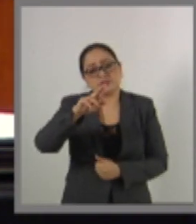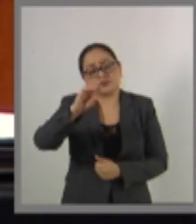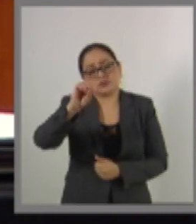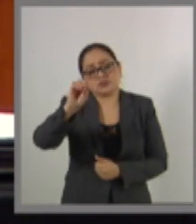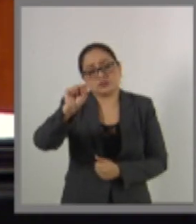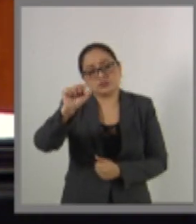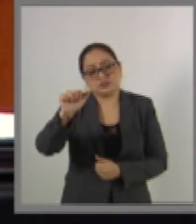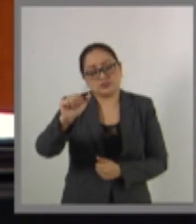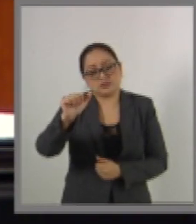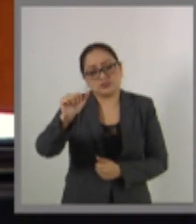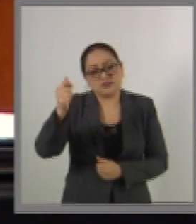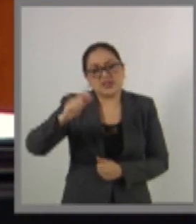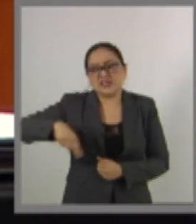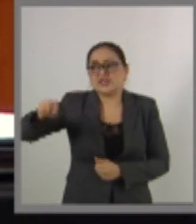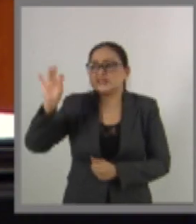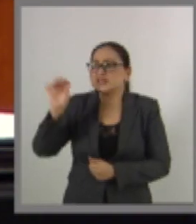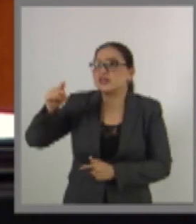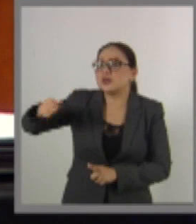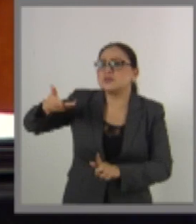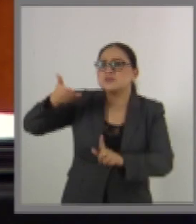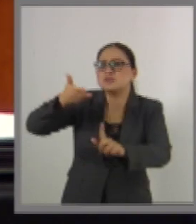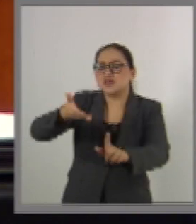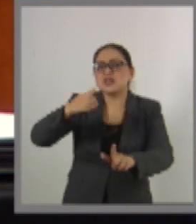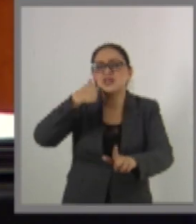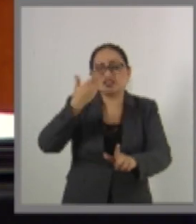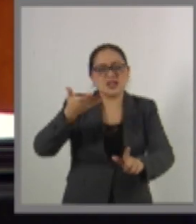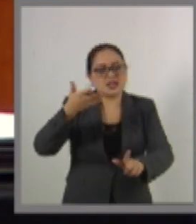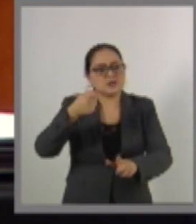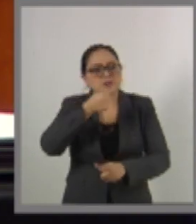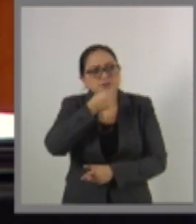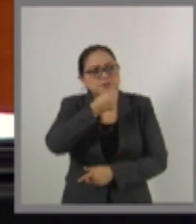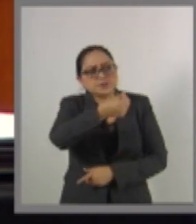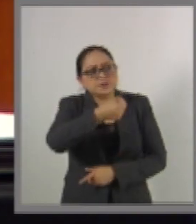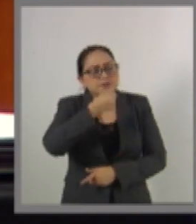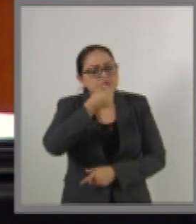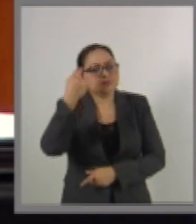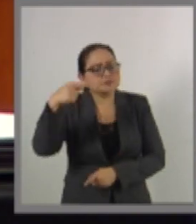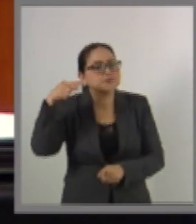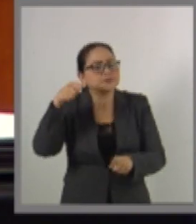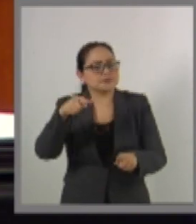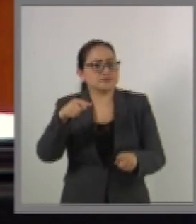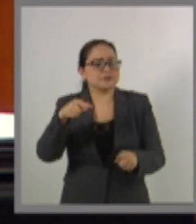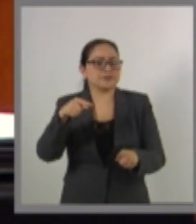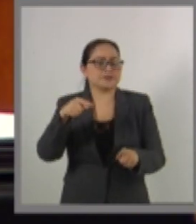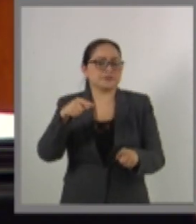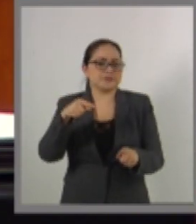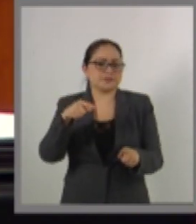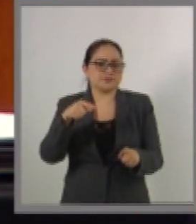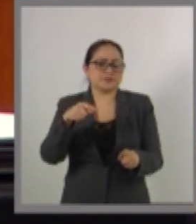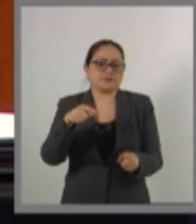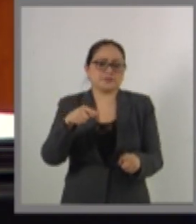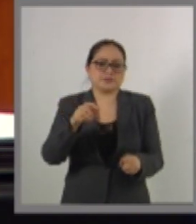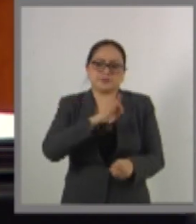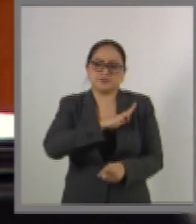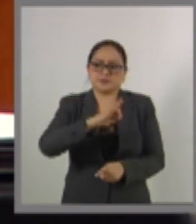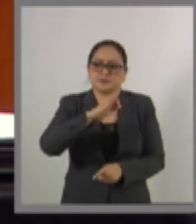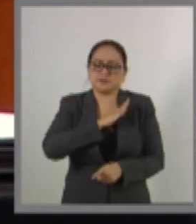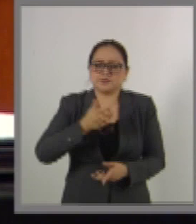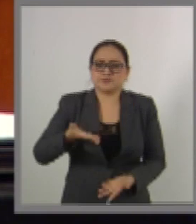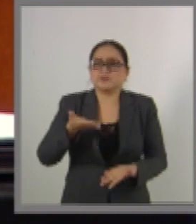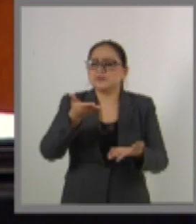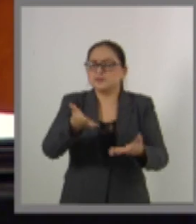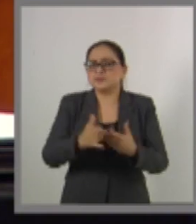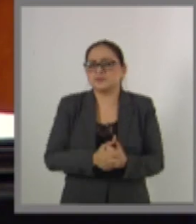el uso de la tribuna o pedir el micrófono desde su escaño, sobre todo para ofrecer